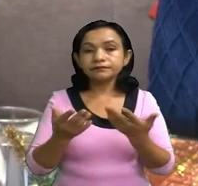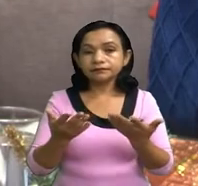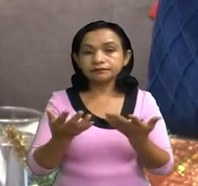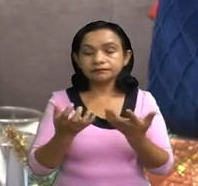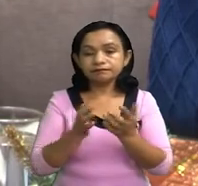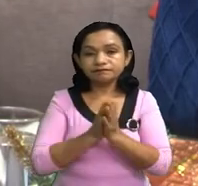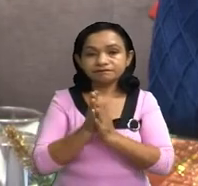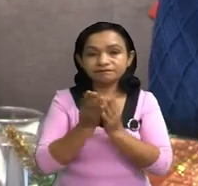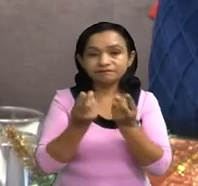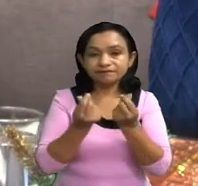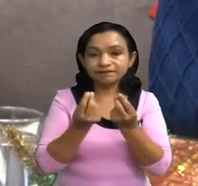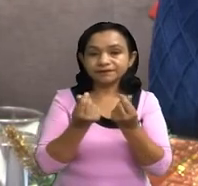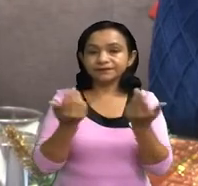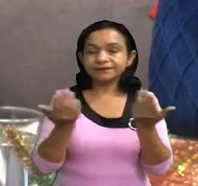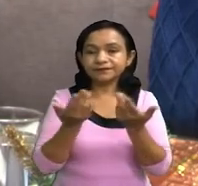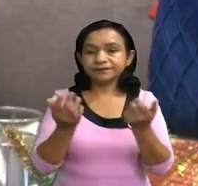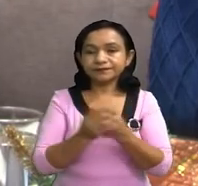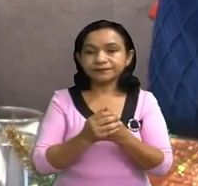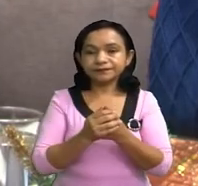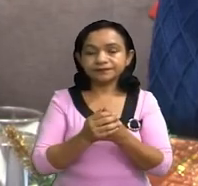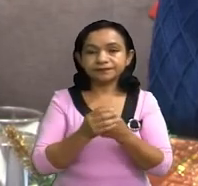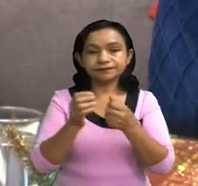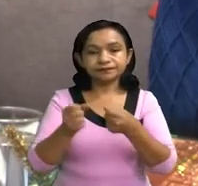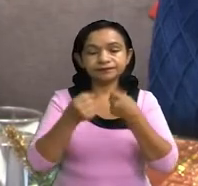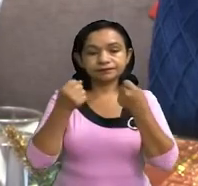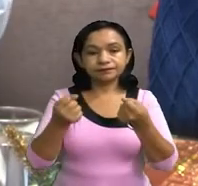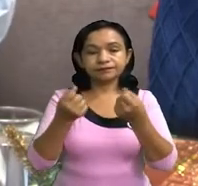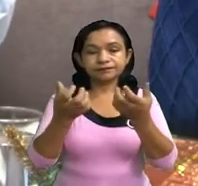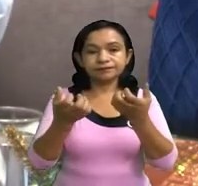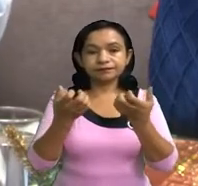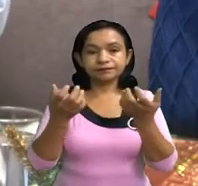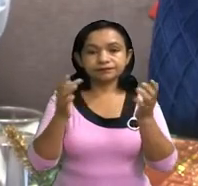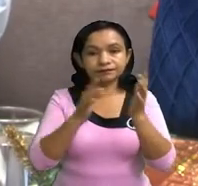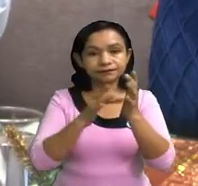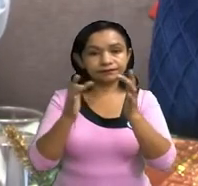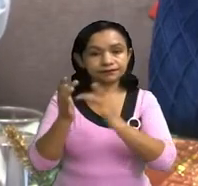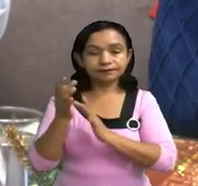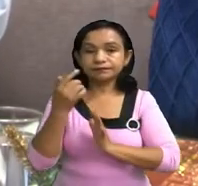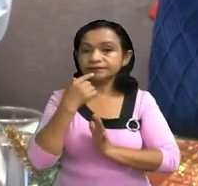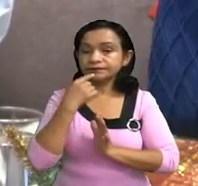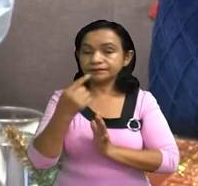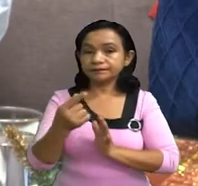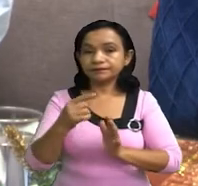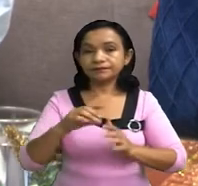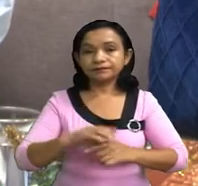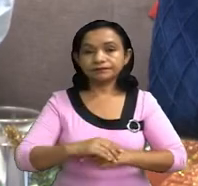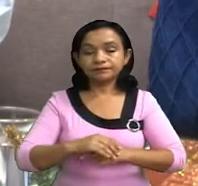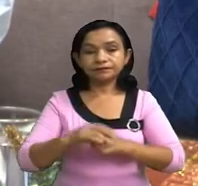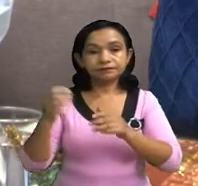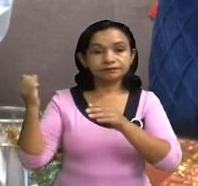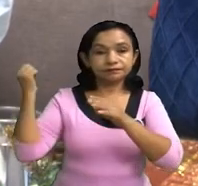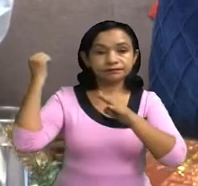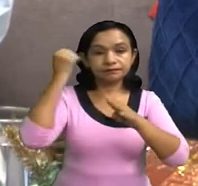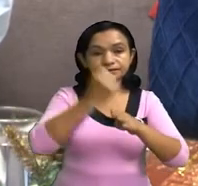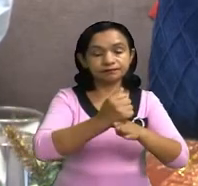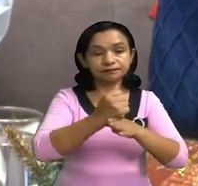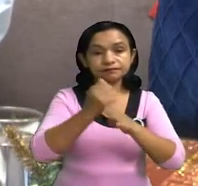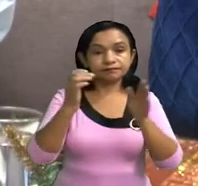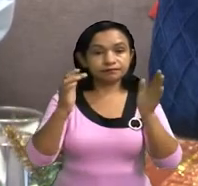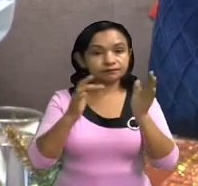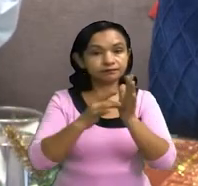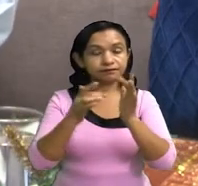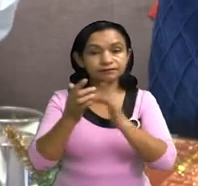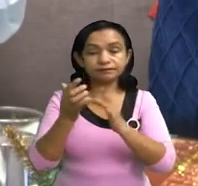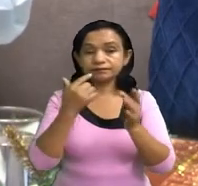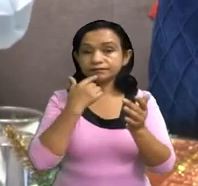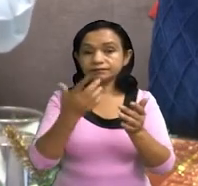de enero y el Dios del poder. Y Cristo, vuelvo a recalcarlo, fue asesinado, fue sacrificado porque